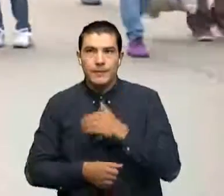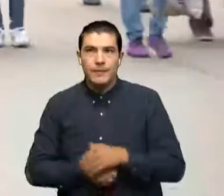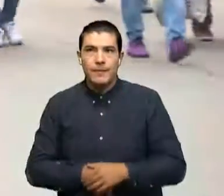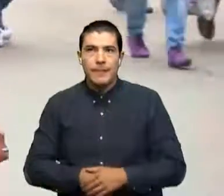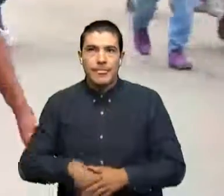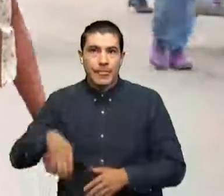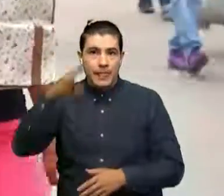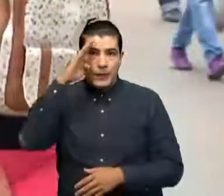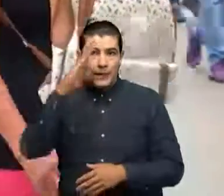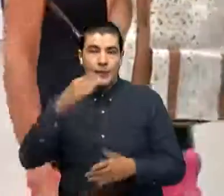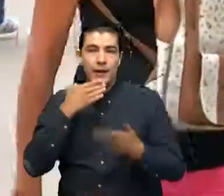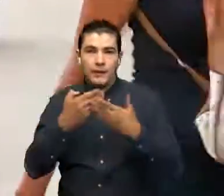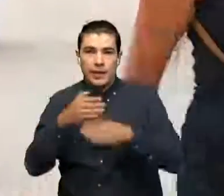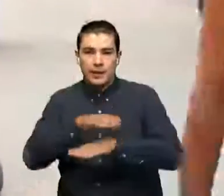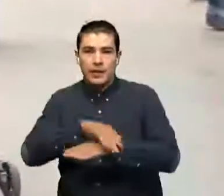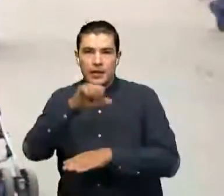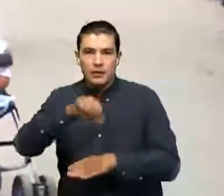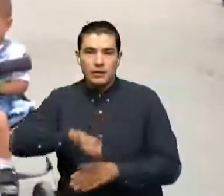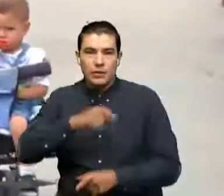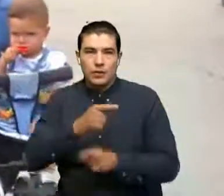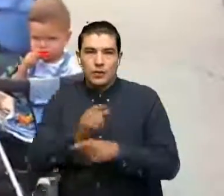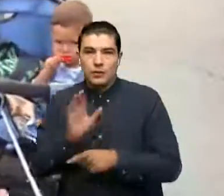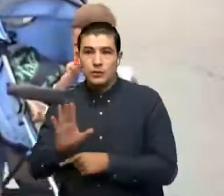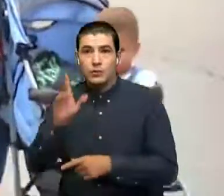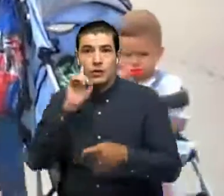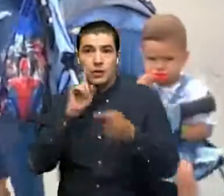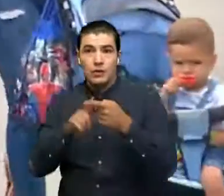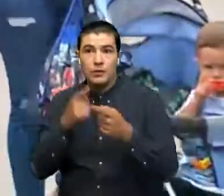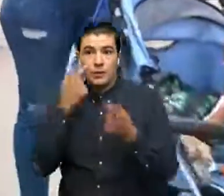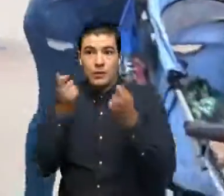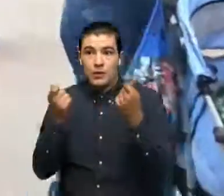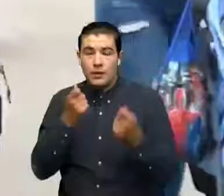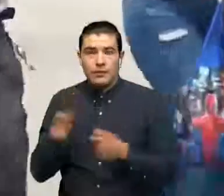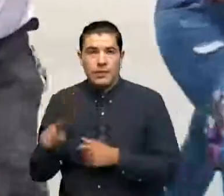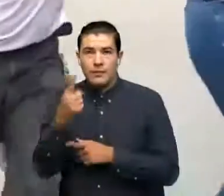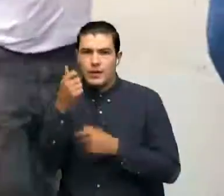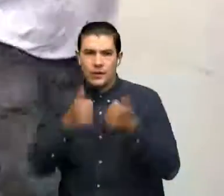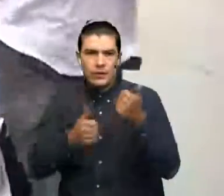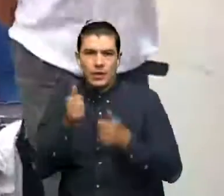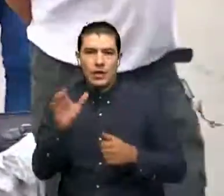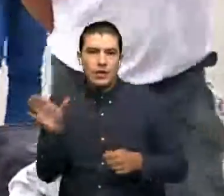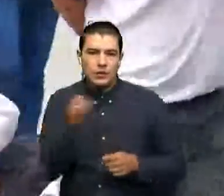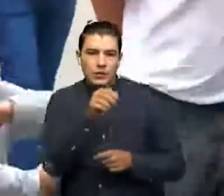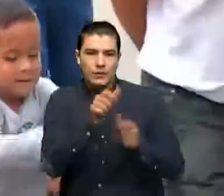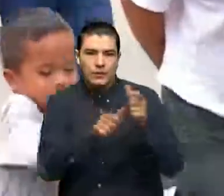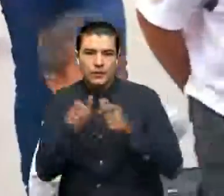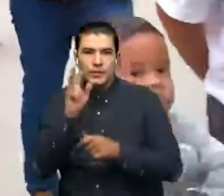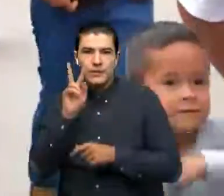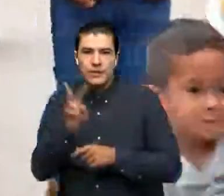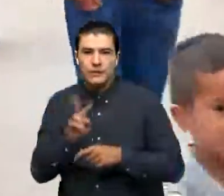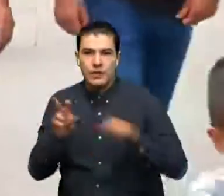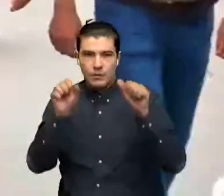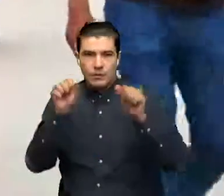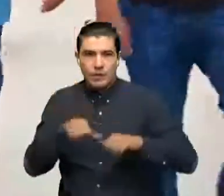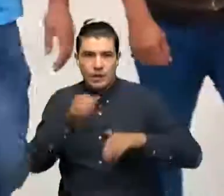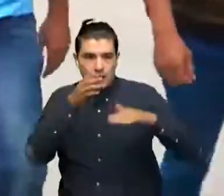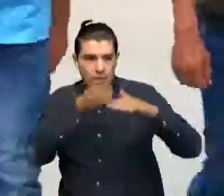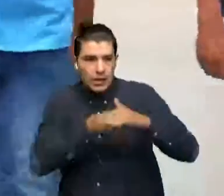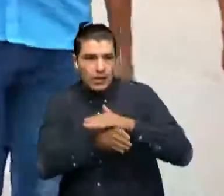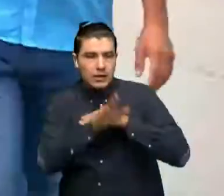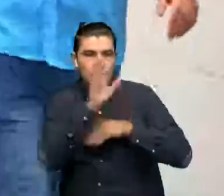Hola Pilar, muy buenas tardes. Pues lo que se busca con estos mecanismos es primero que los venezolanos puedan ingresar por los